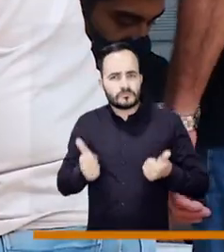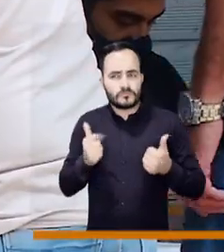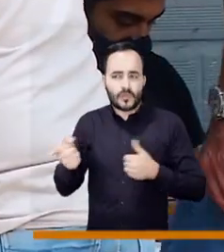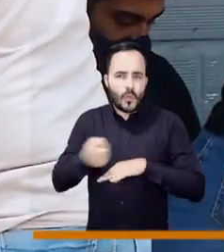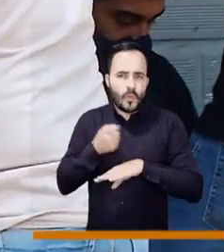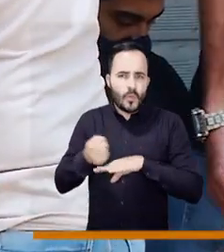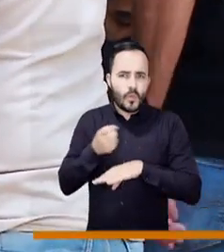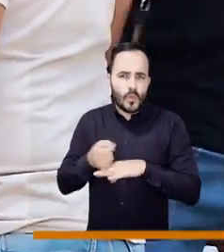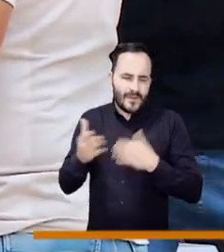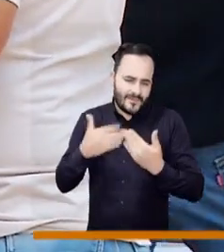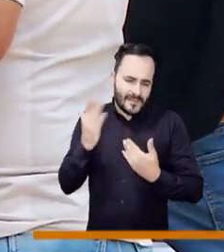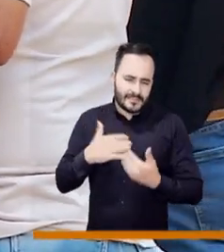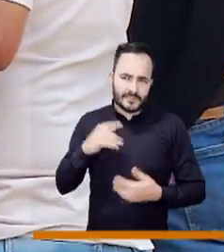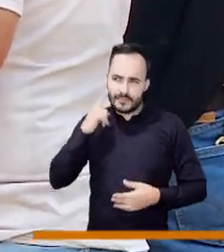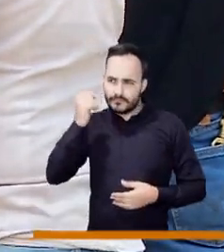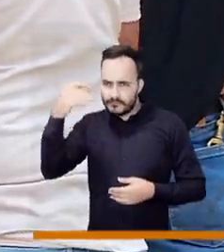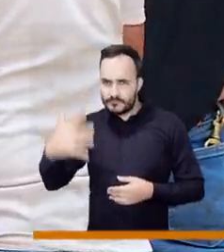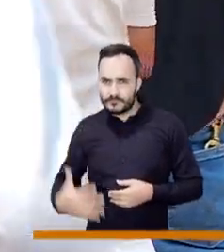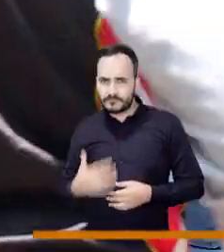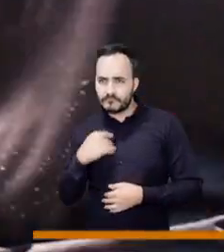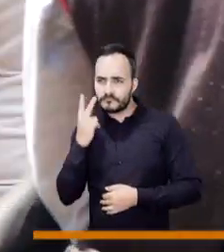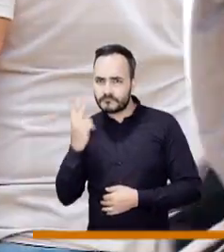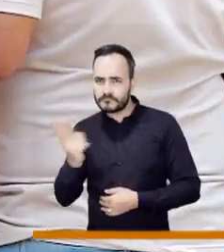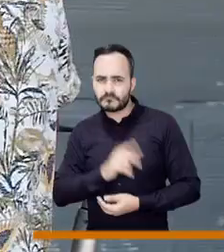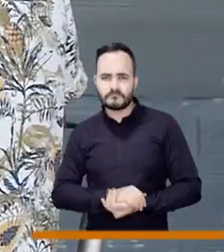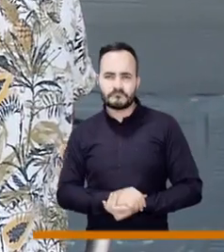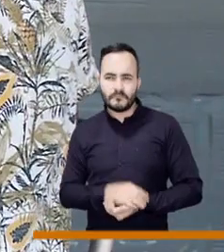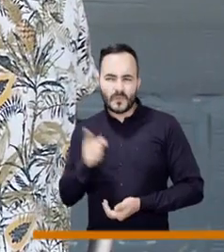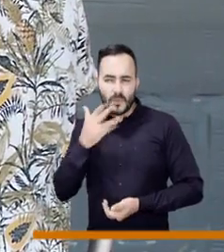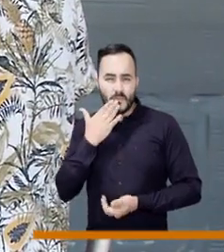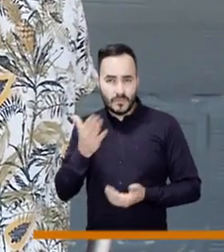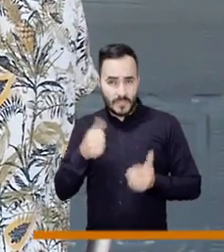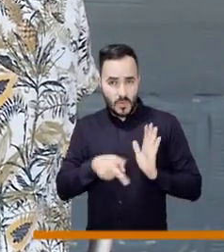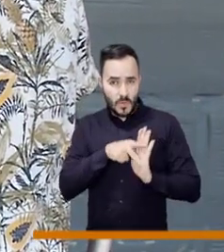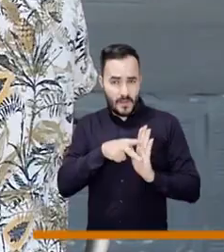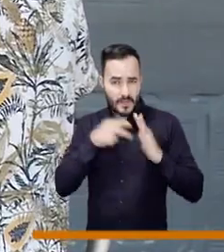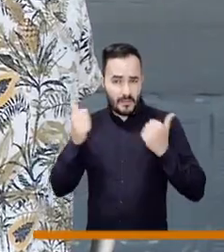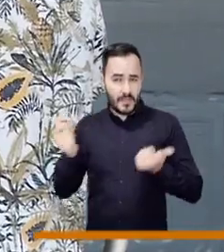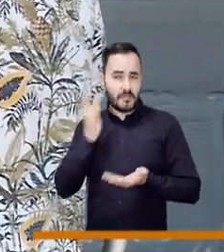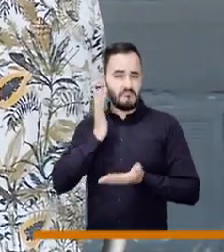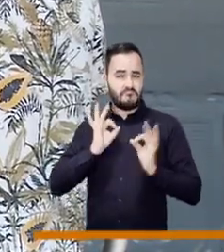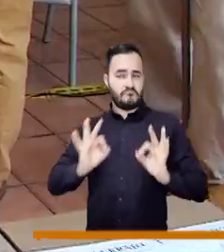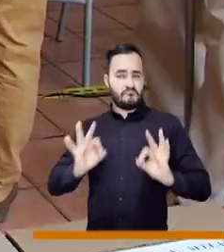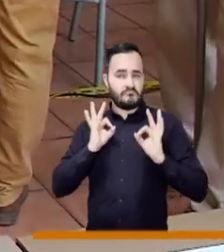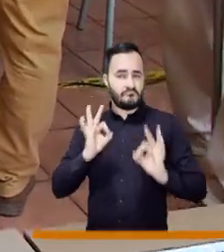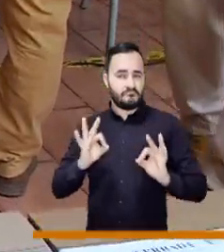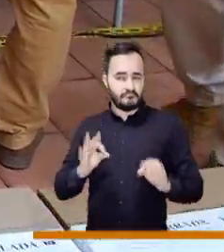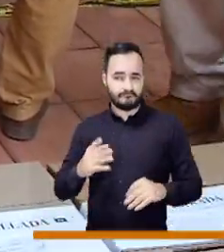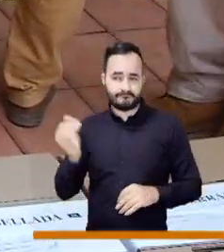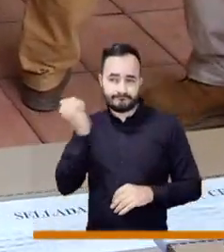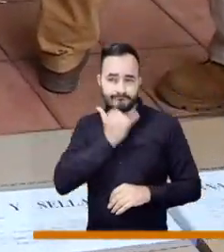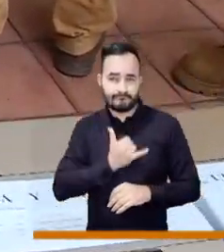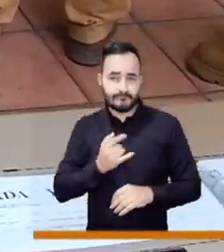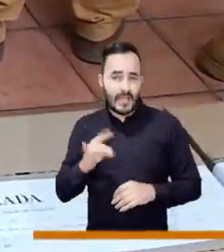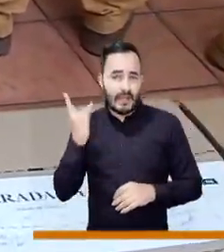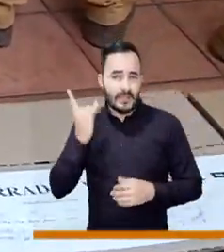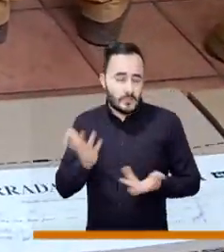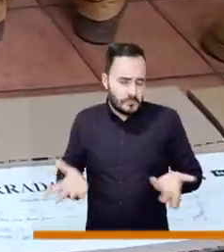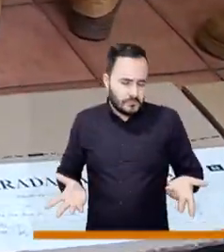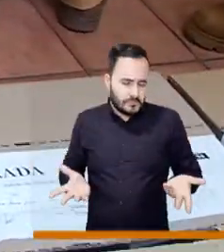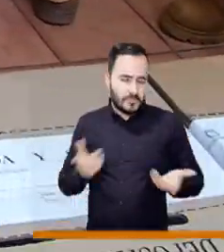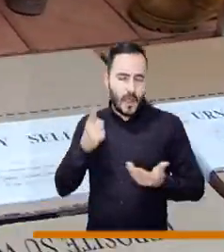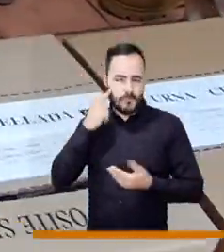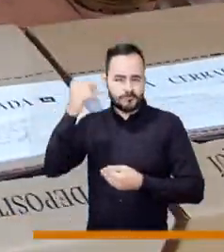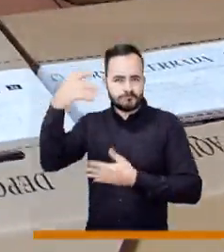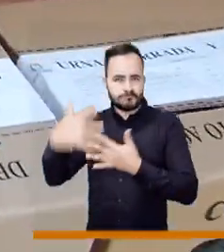se salva a nadie. Que miren si la persona tiene una hoja de vida limpia, intachable, correcta, o si por el contrario tiene un